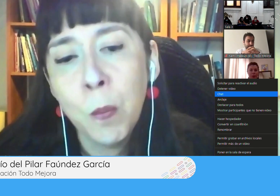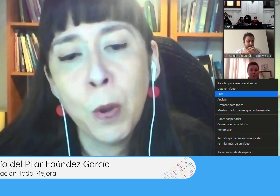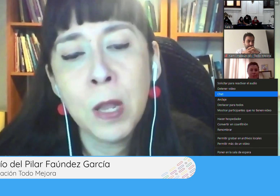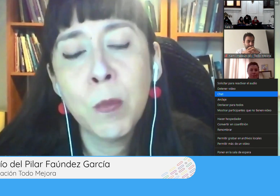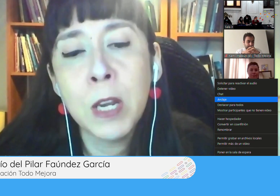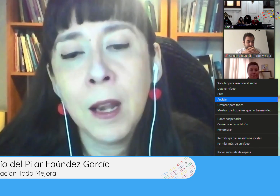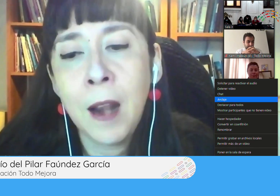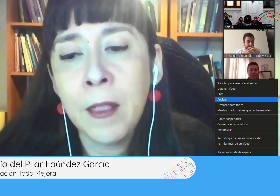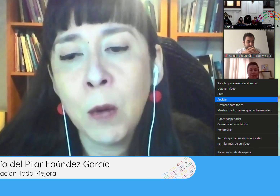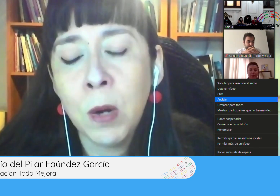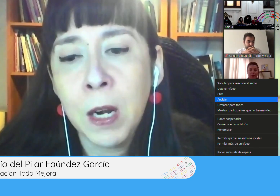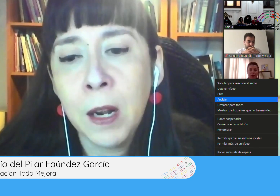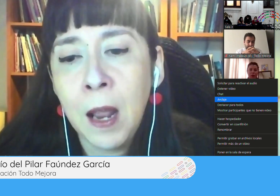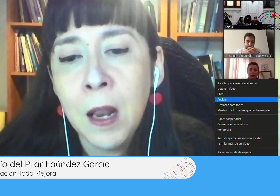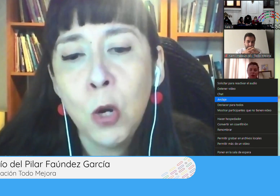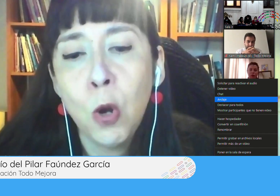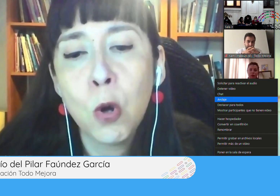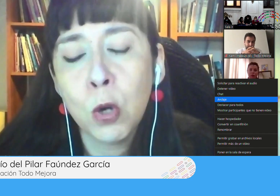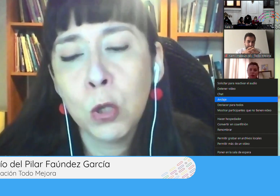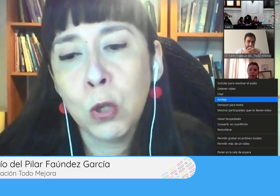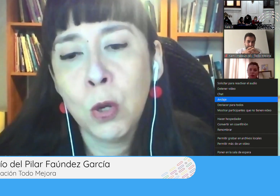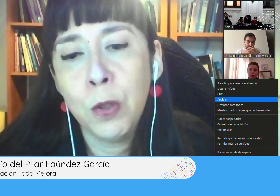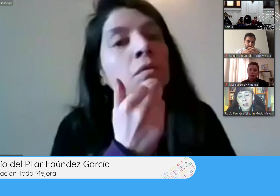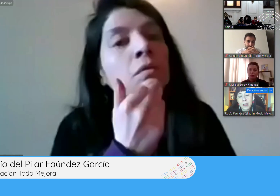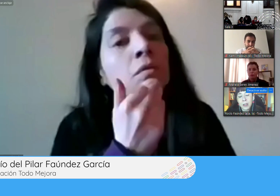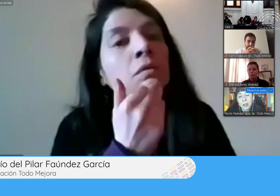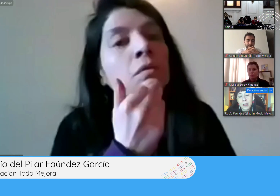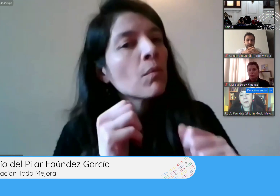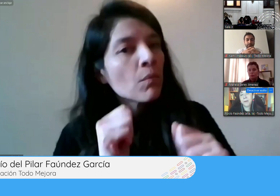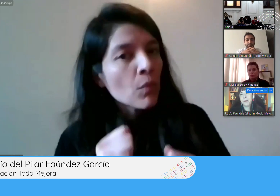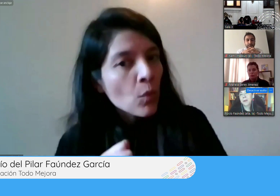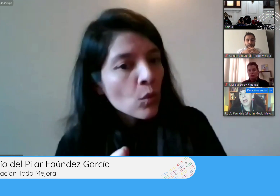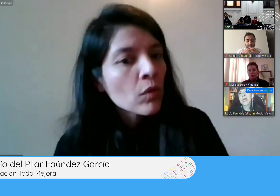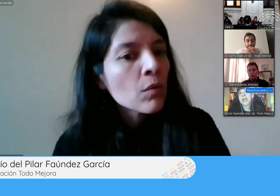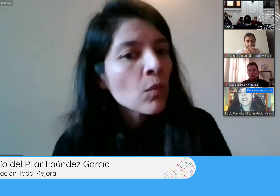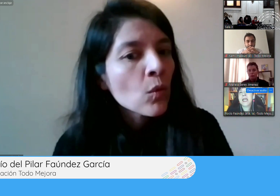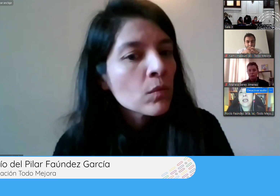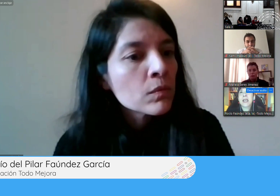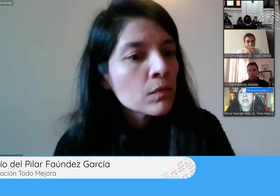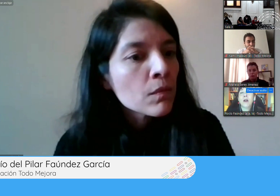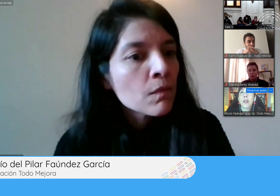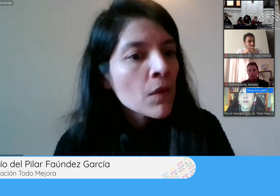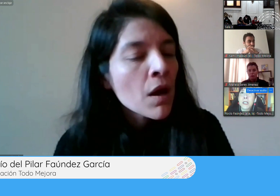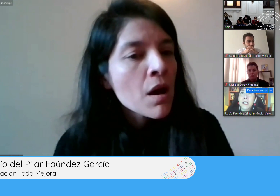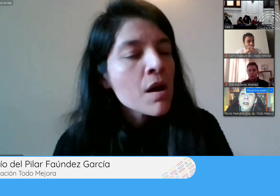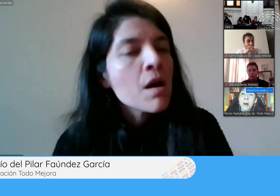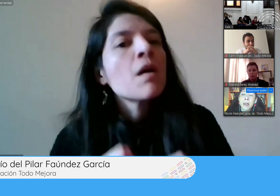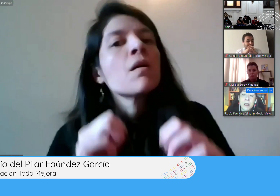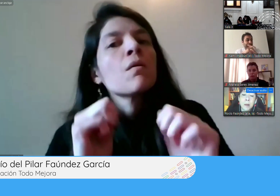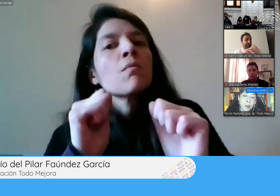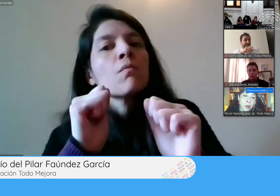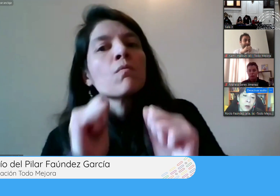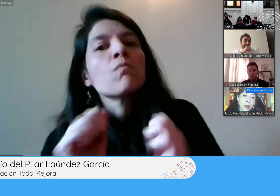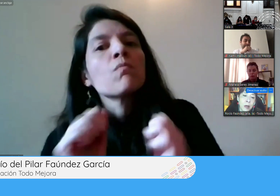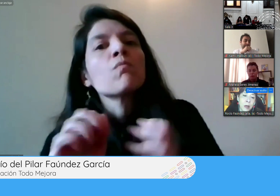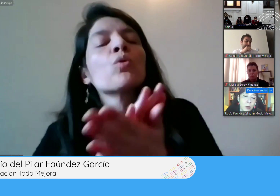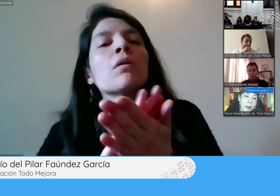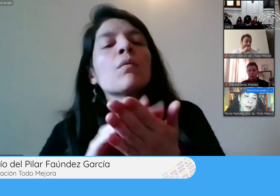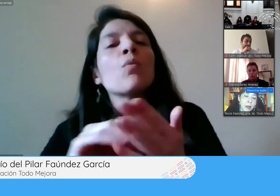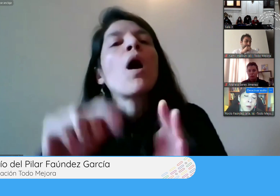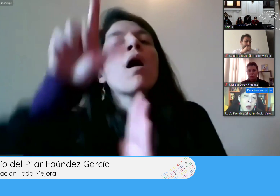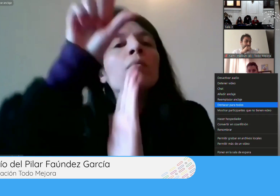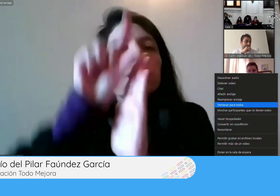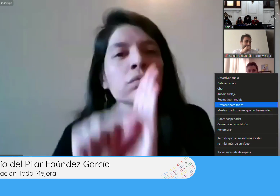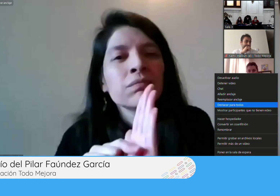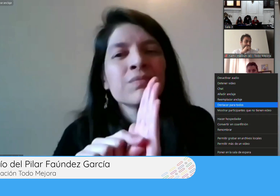incluso poder morigerar de alguna manera los costos de los déficits de participación electoral